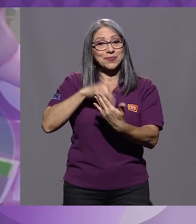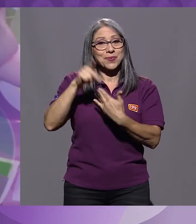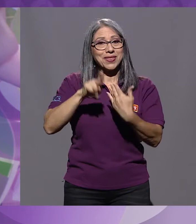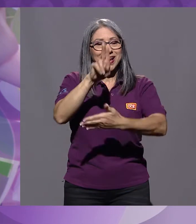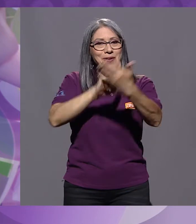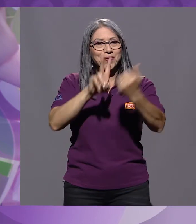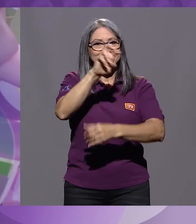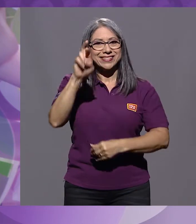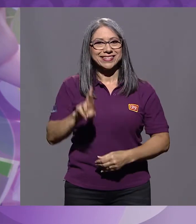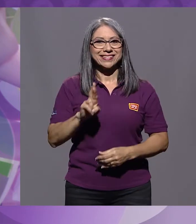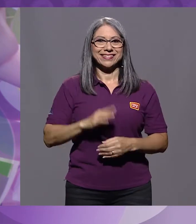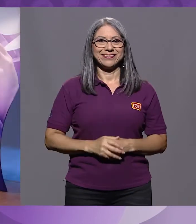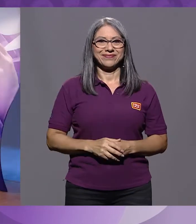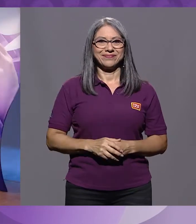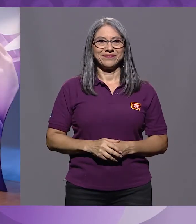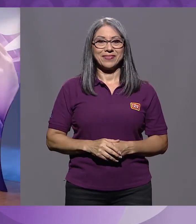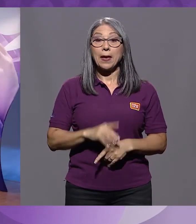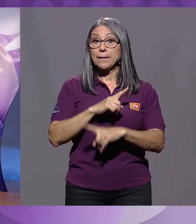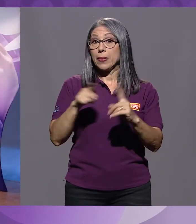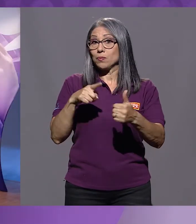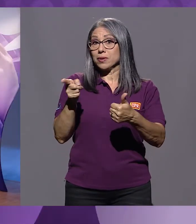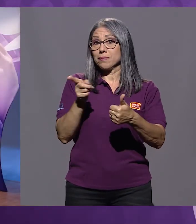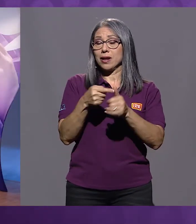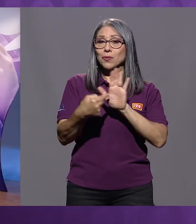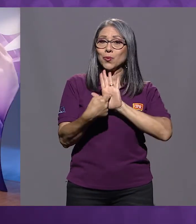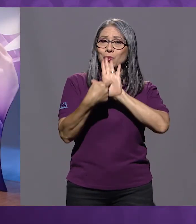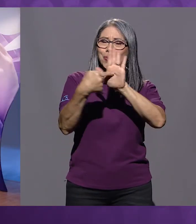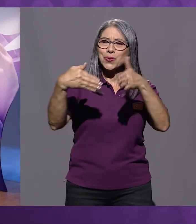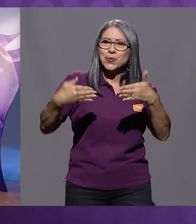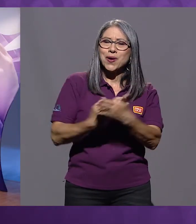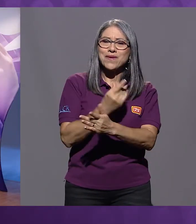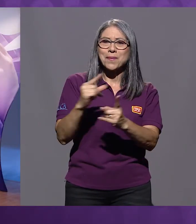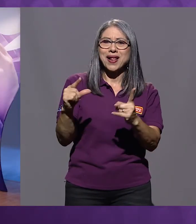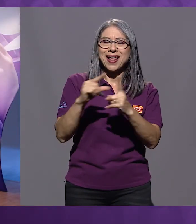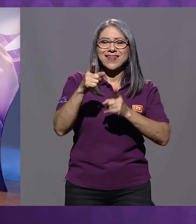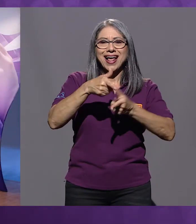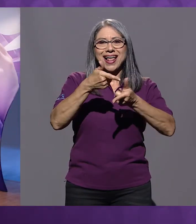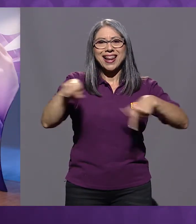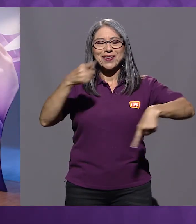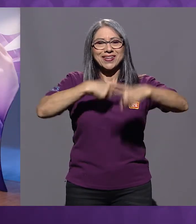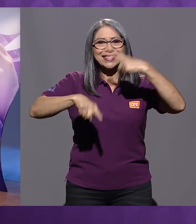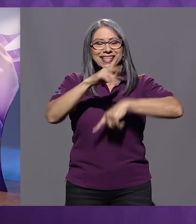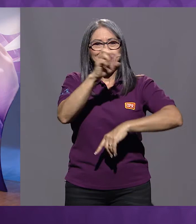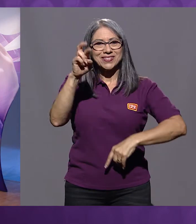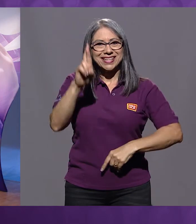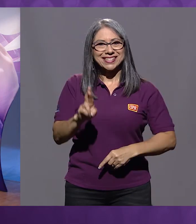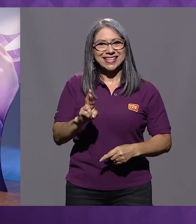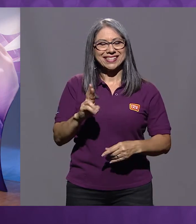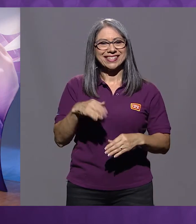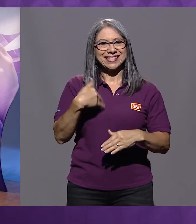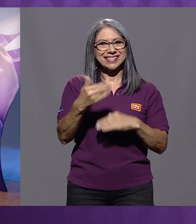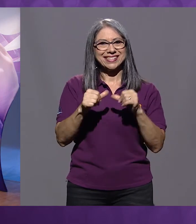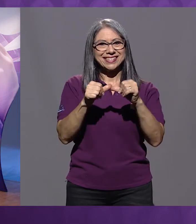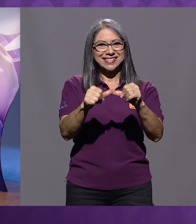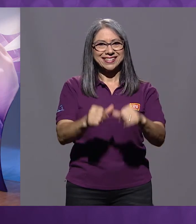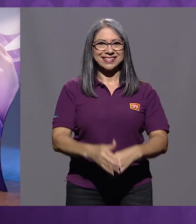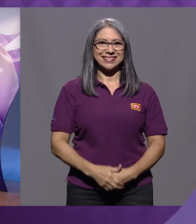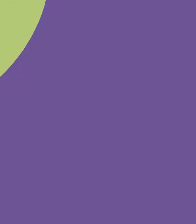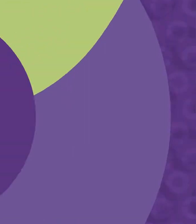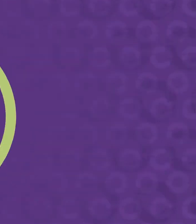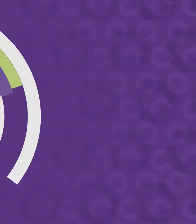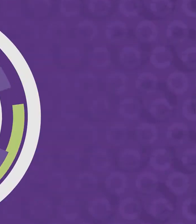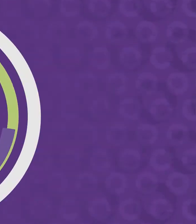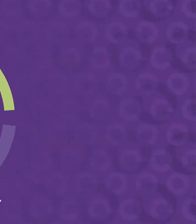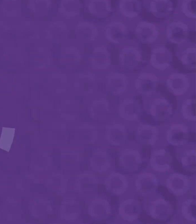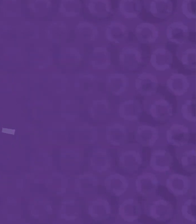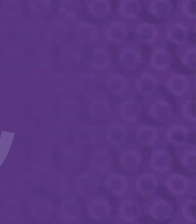de la Universidad de Costa Rica. Eso sí, antes le mostraremos una nueva palabra de la lengua de señas costarricense. Ya regresamos.